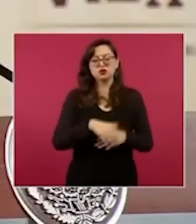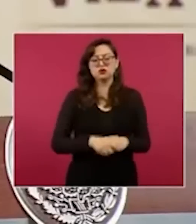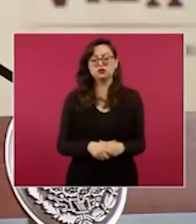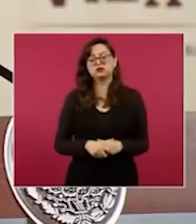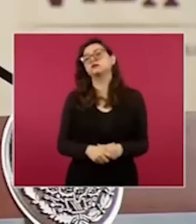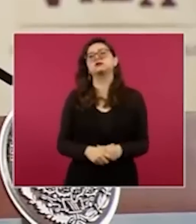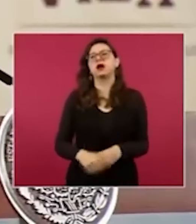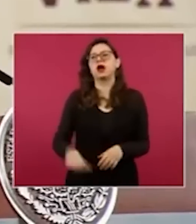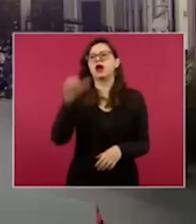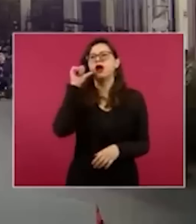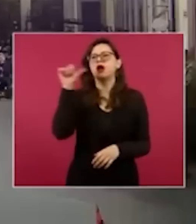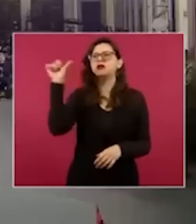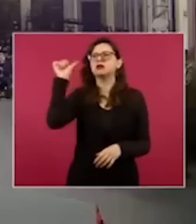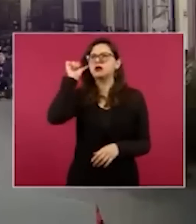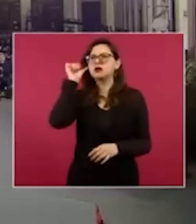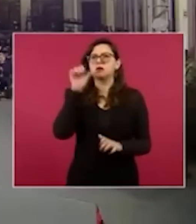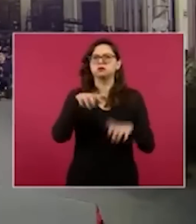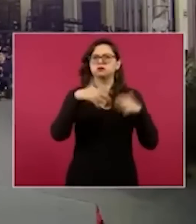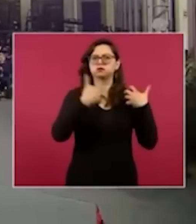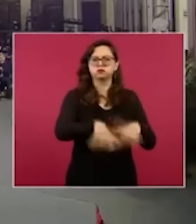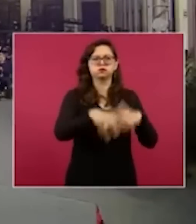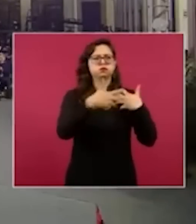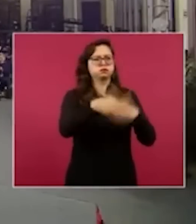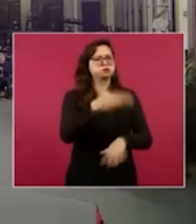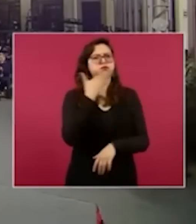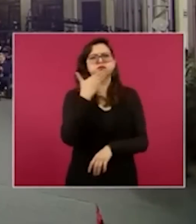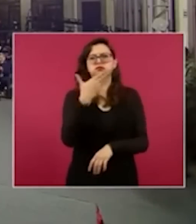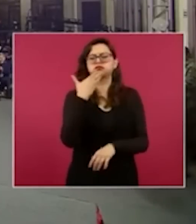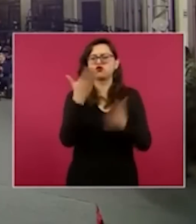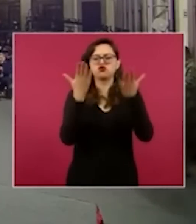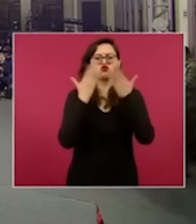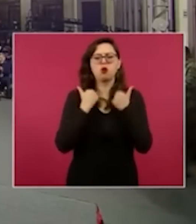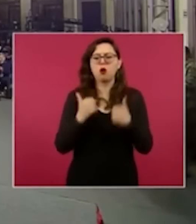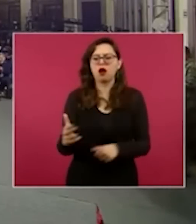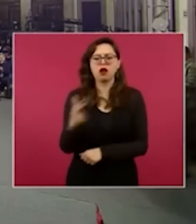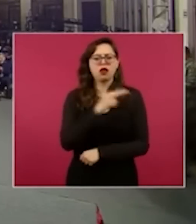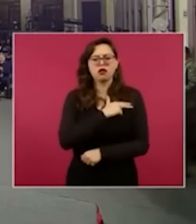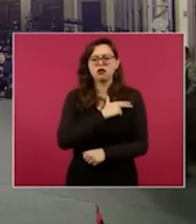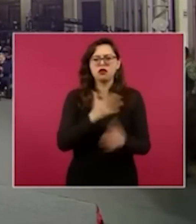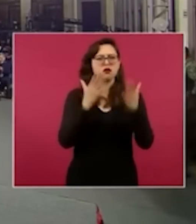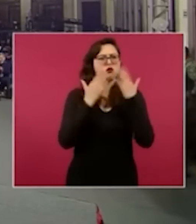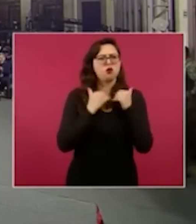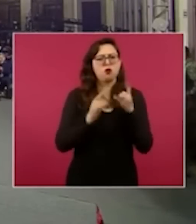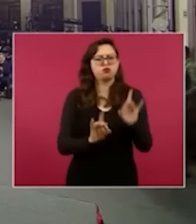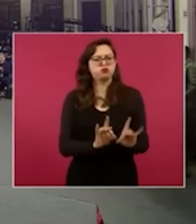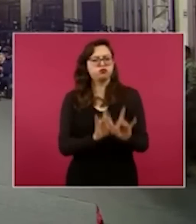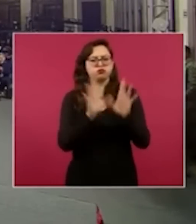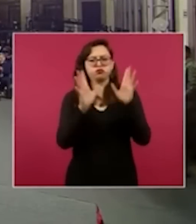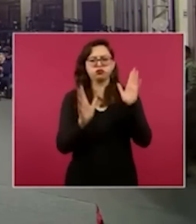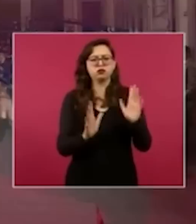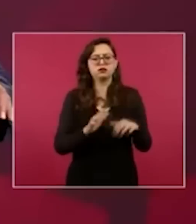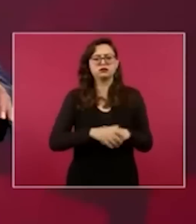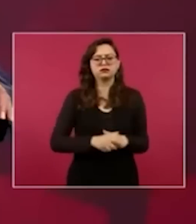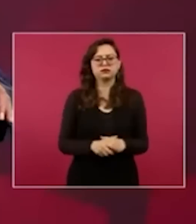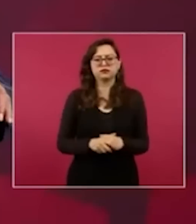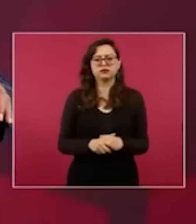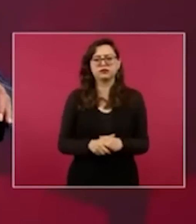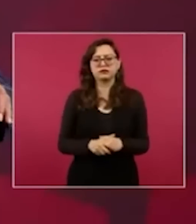algunas denuncias porque se incrementaron los robos de cartera